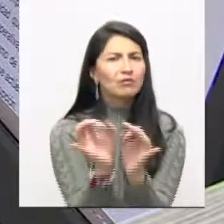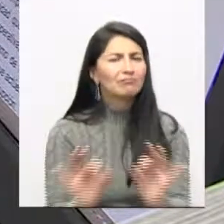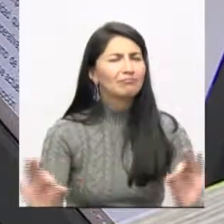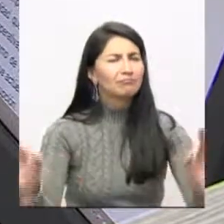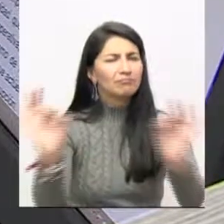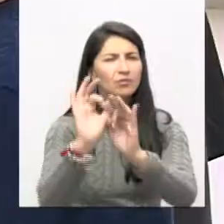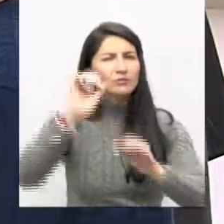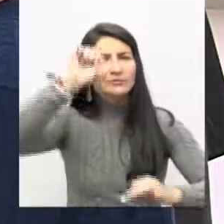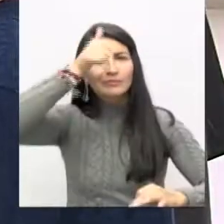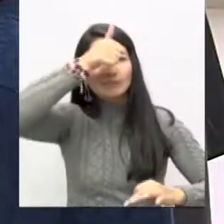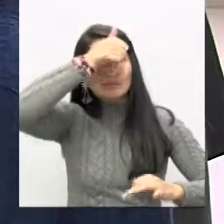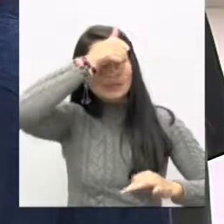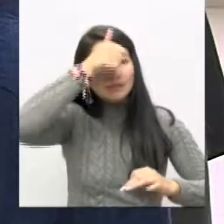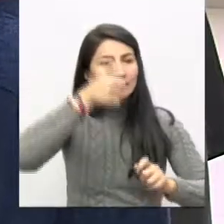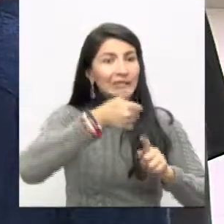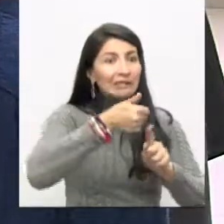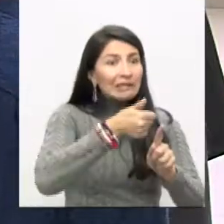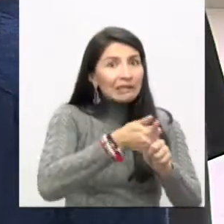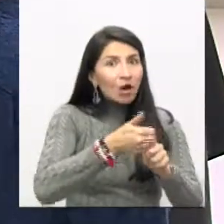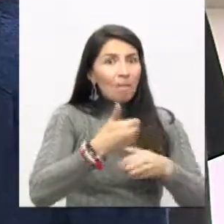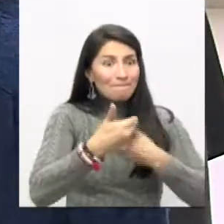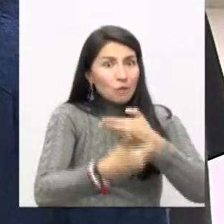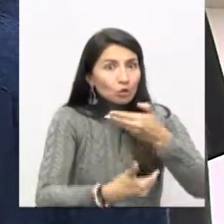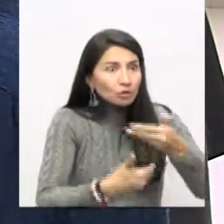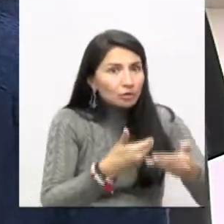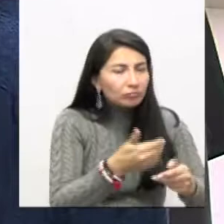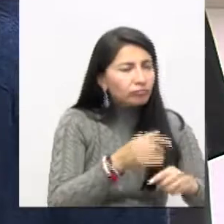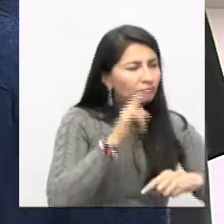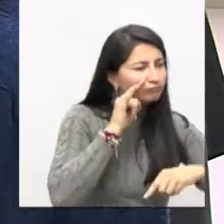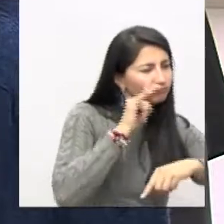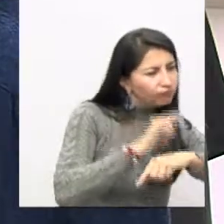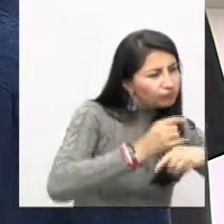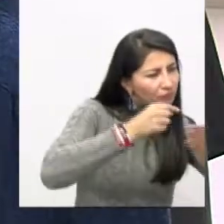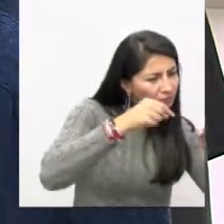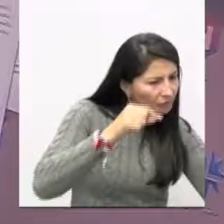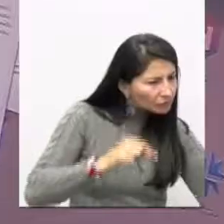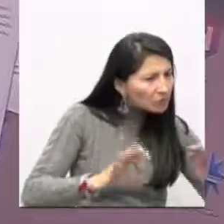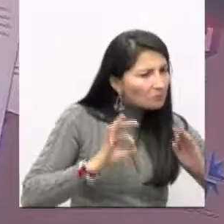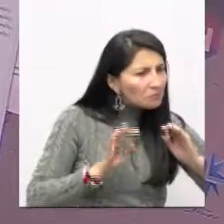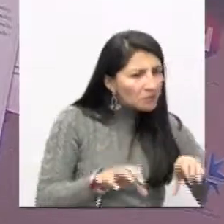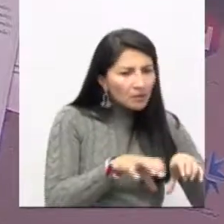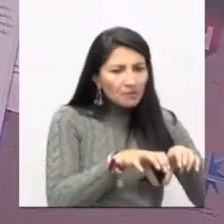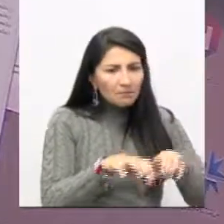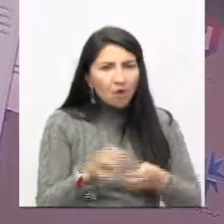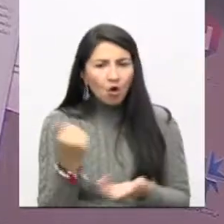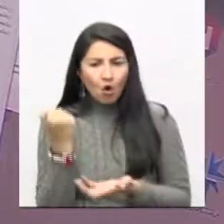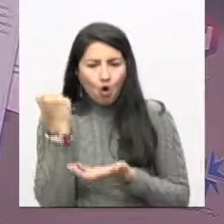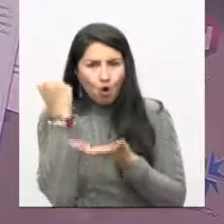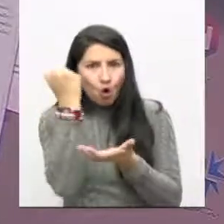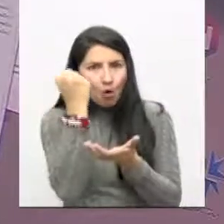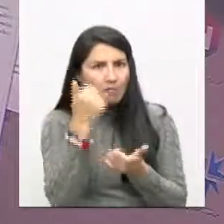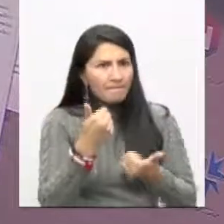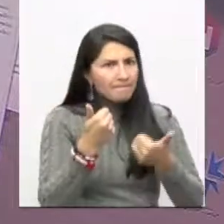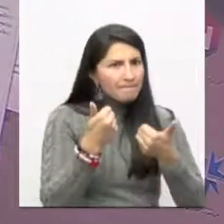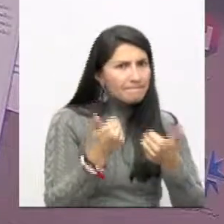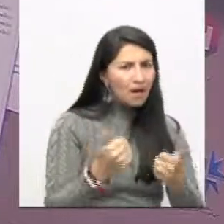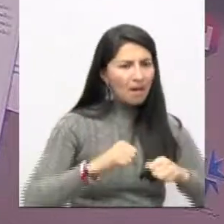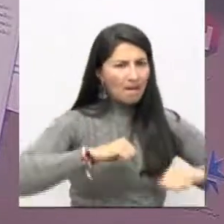hoy en todos y cada uno de esos procesos de verificación de cada uno de los recursos, de